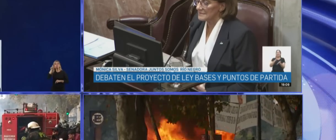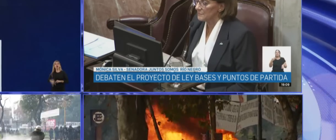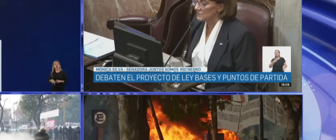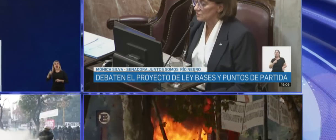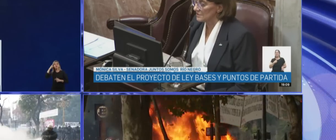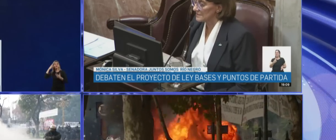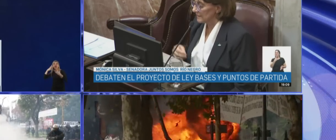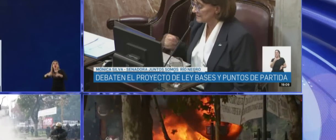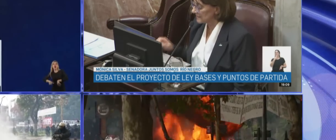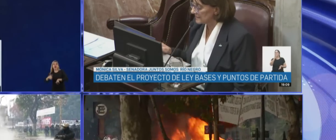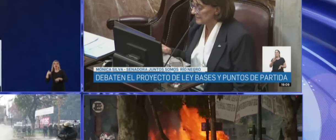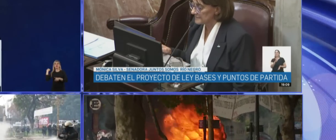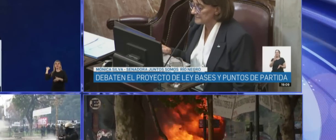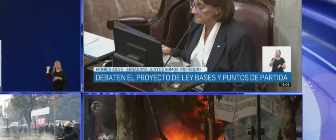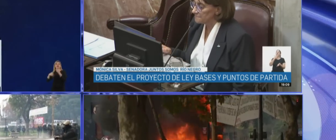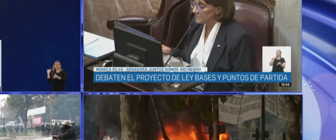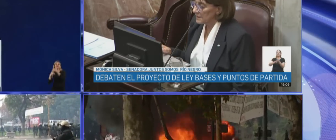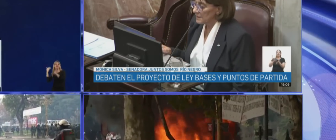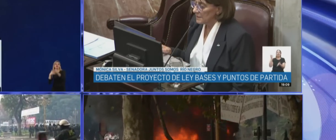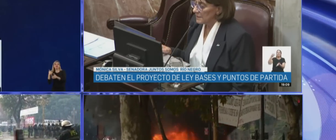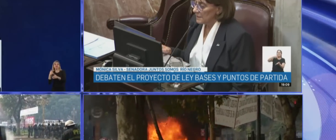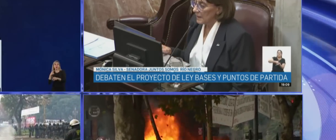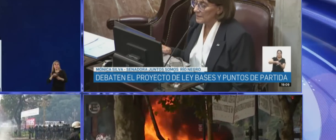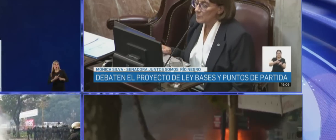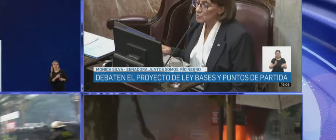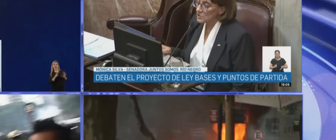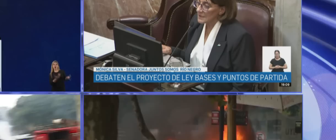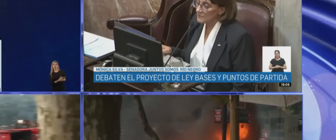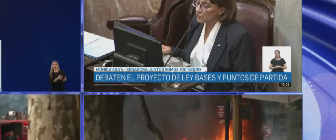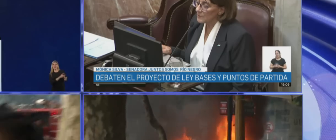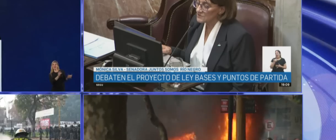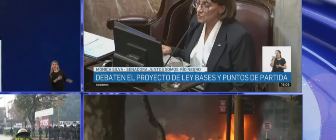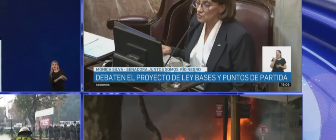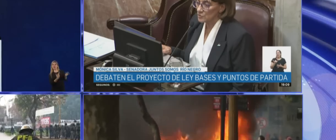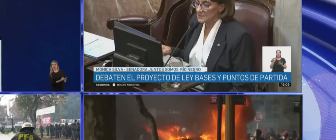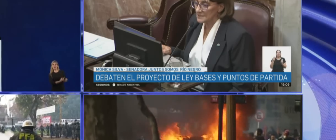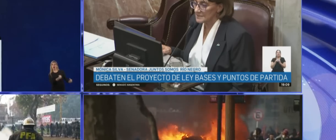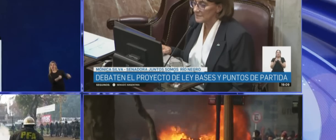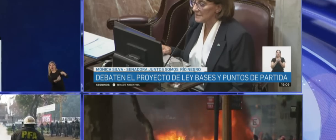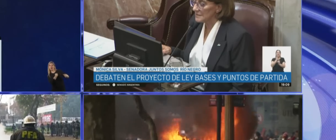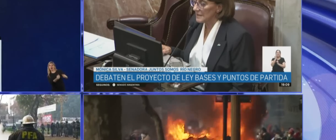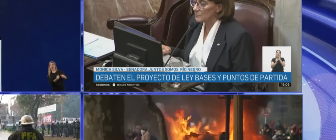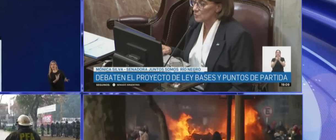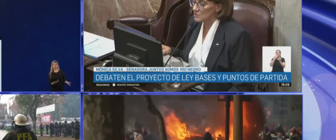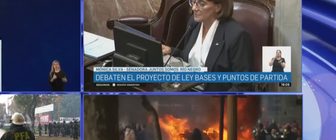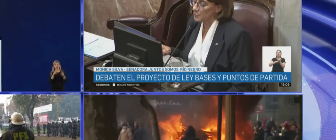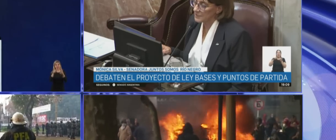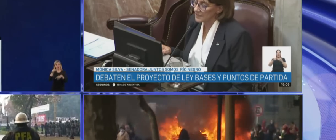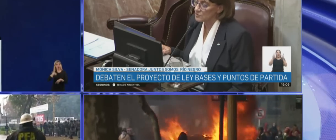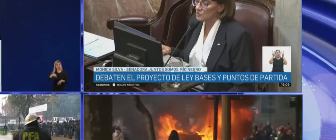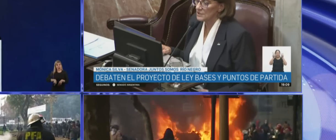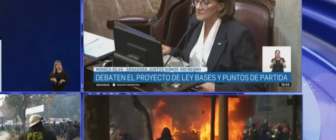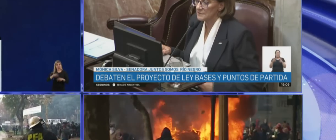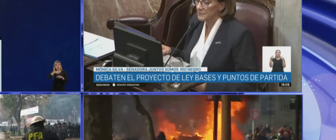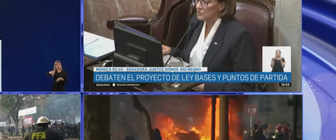de las regulaciones que les buscan imponer la dirigencia política global infectada de socialismo. Yo les digo hoy a ustedes lo que ya le he